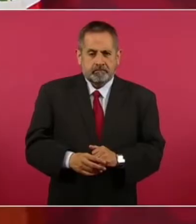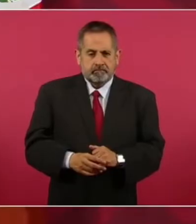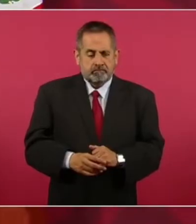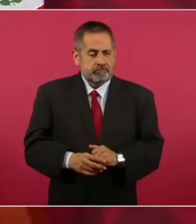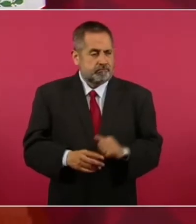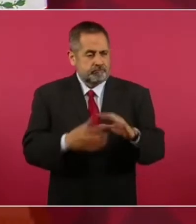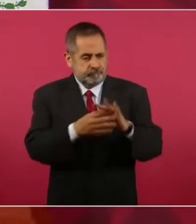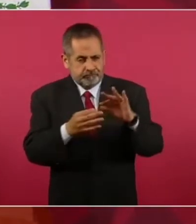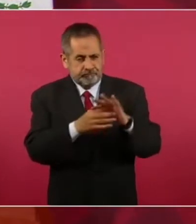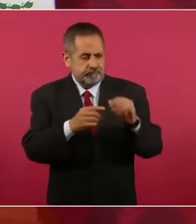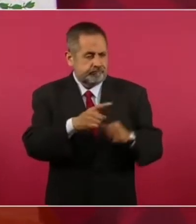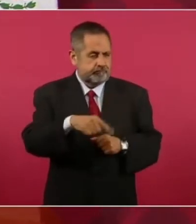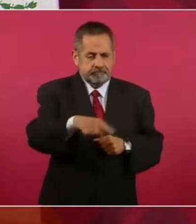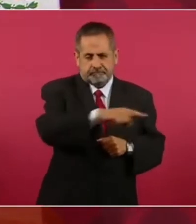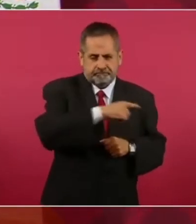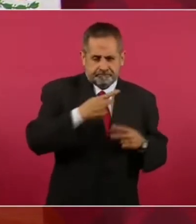involucrados